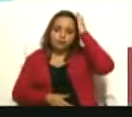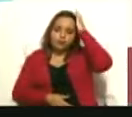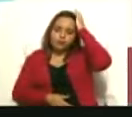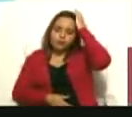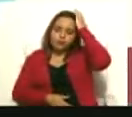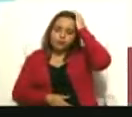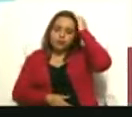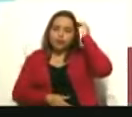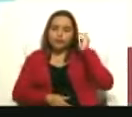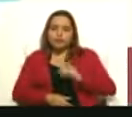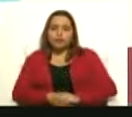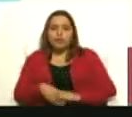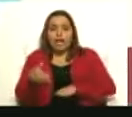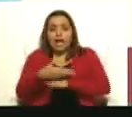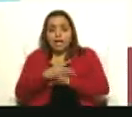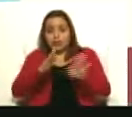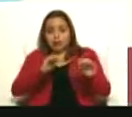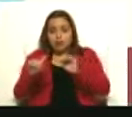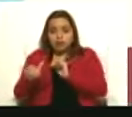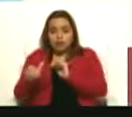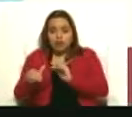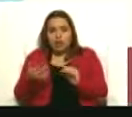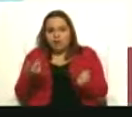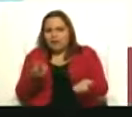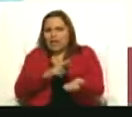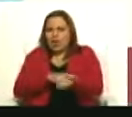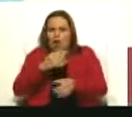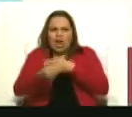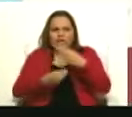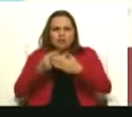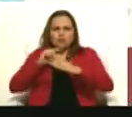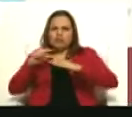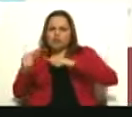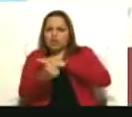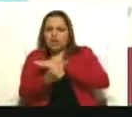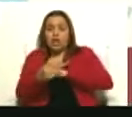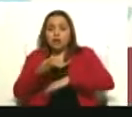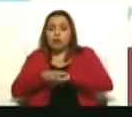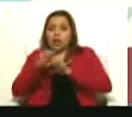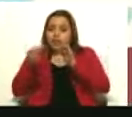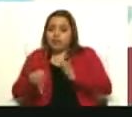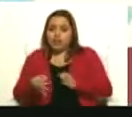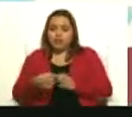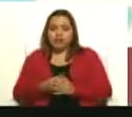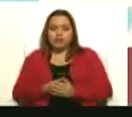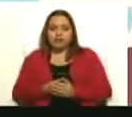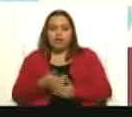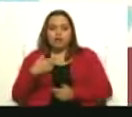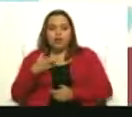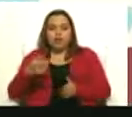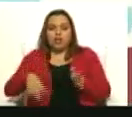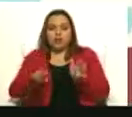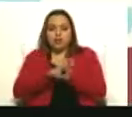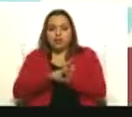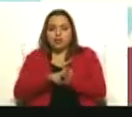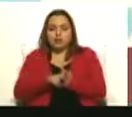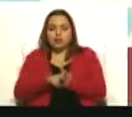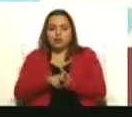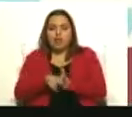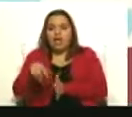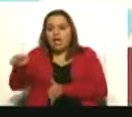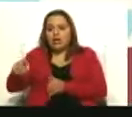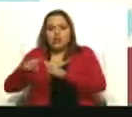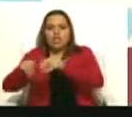despedirme, lo más grosero que ha hecho Guyana, porque de verdad, repito, heredaron un territorio